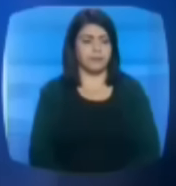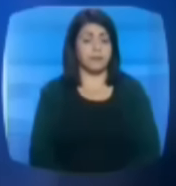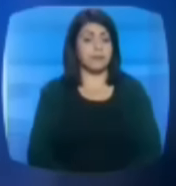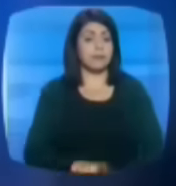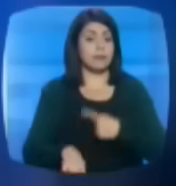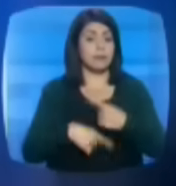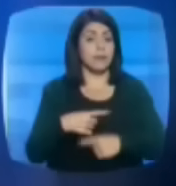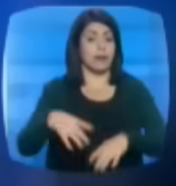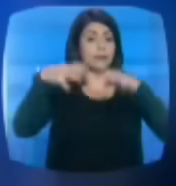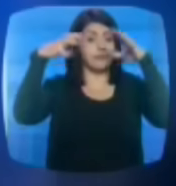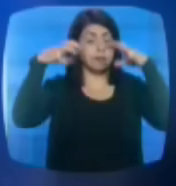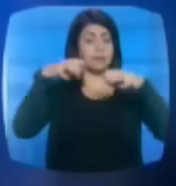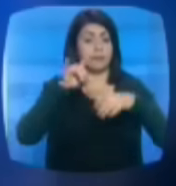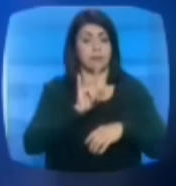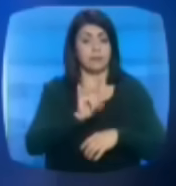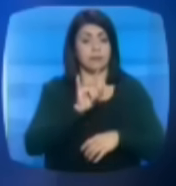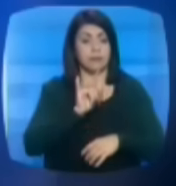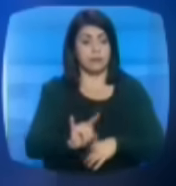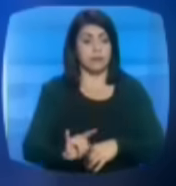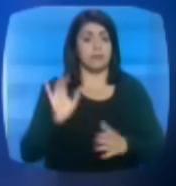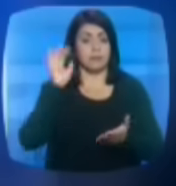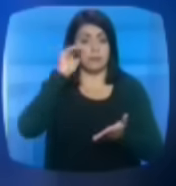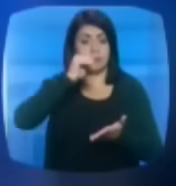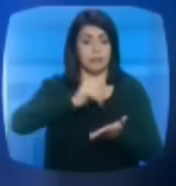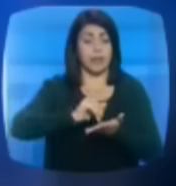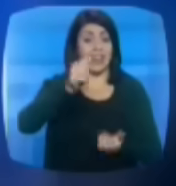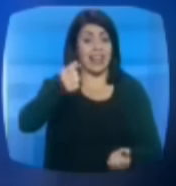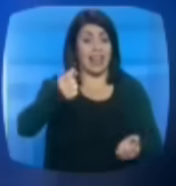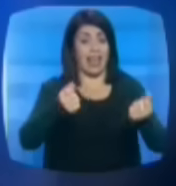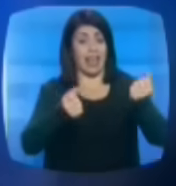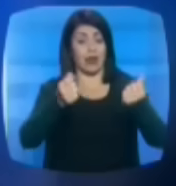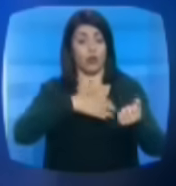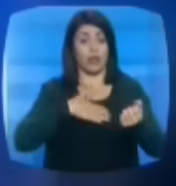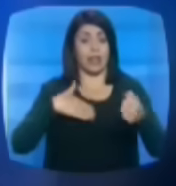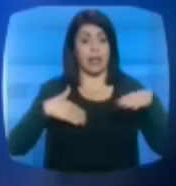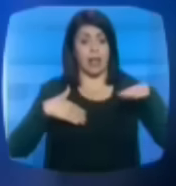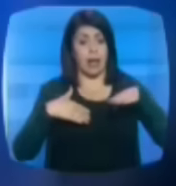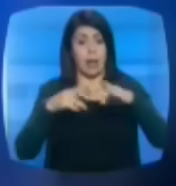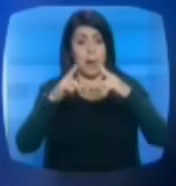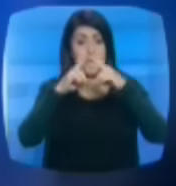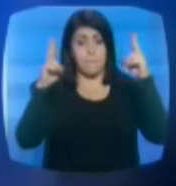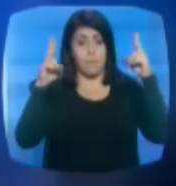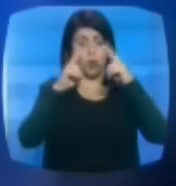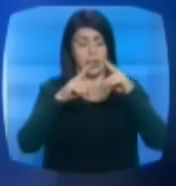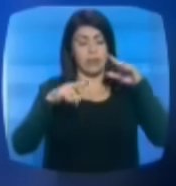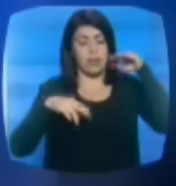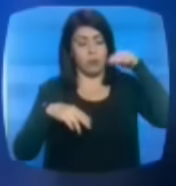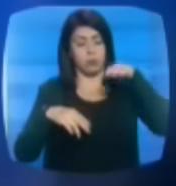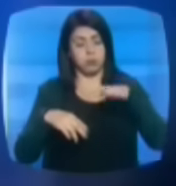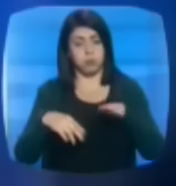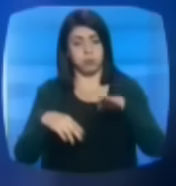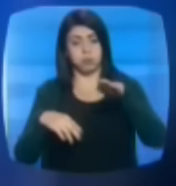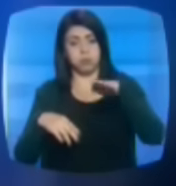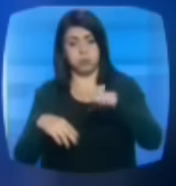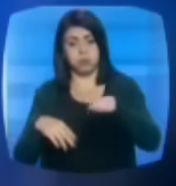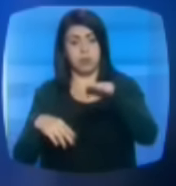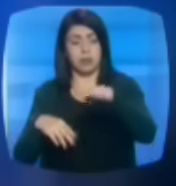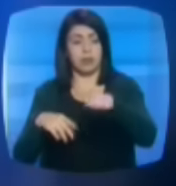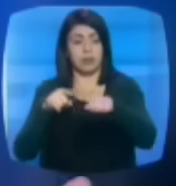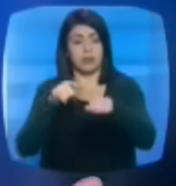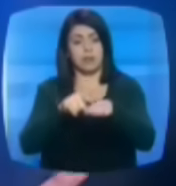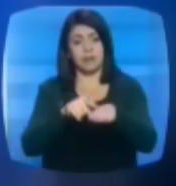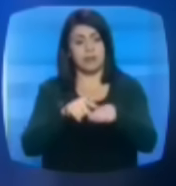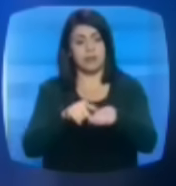Tras las precipitaciones de este lunes en el estado de Aragua, un vehículo que intentó pasar por un puente anegado en el municipio Francisco Linares,